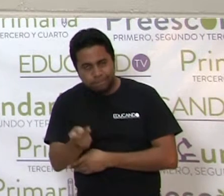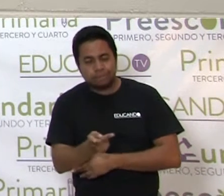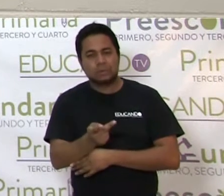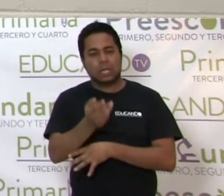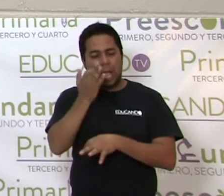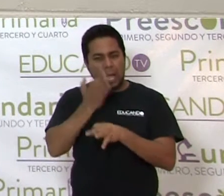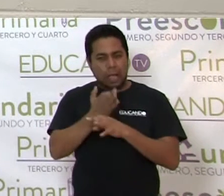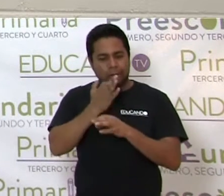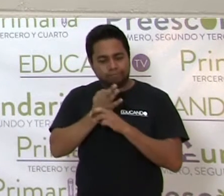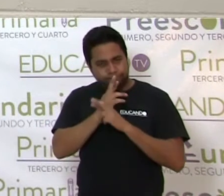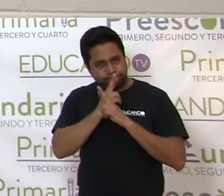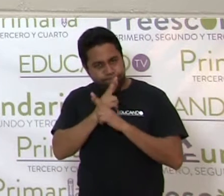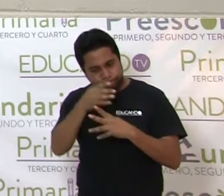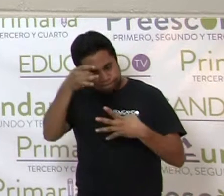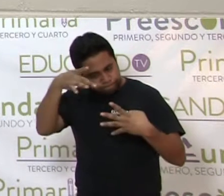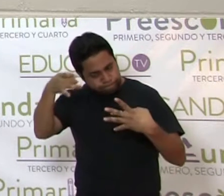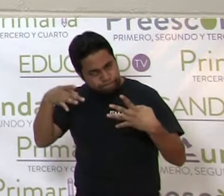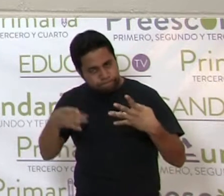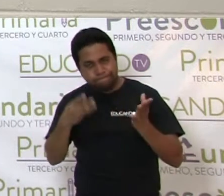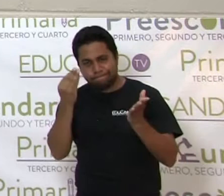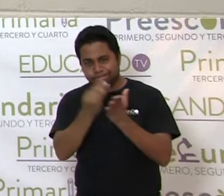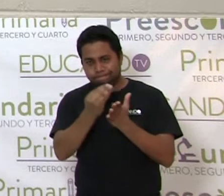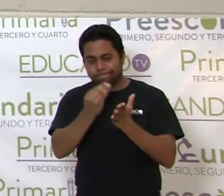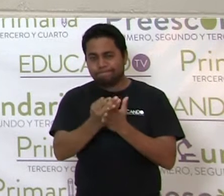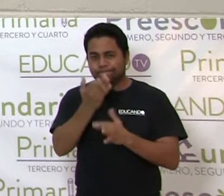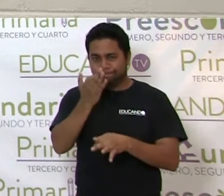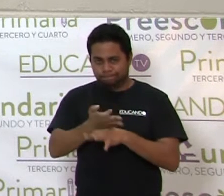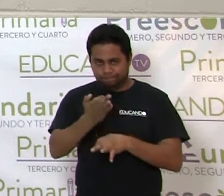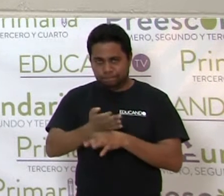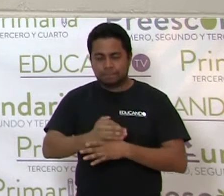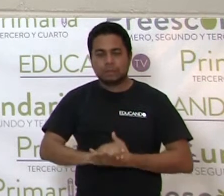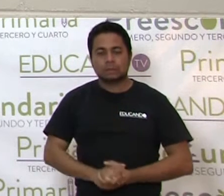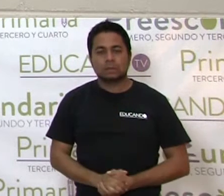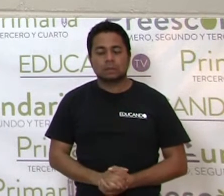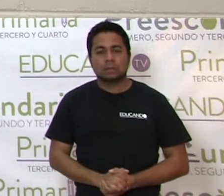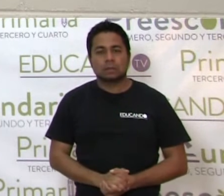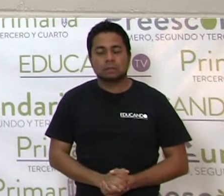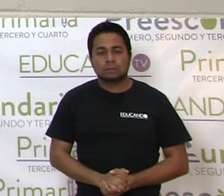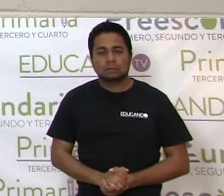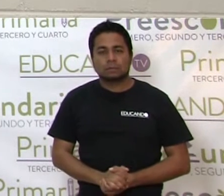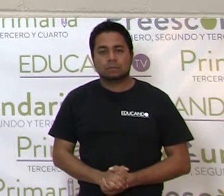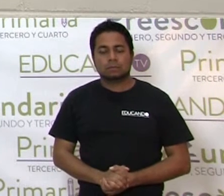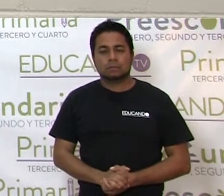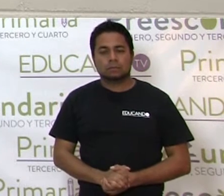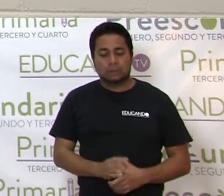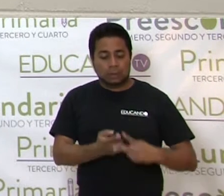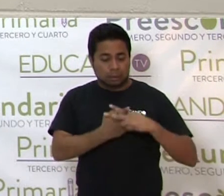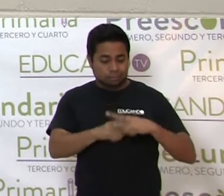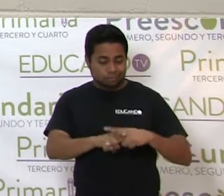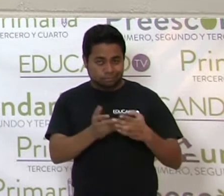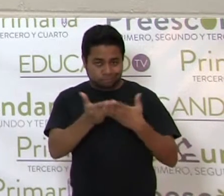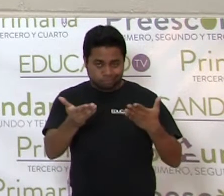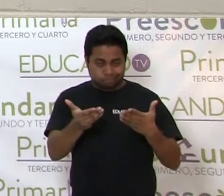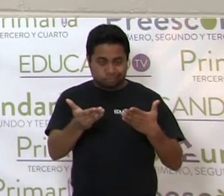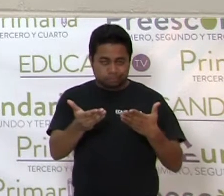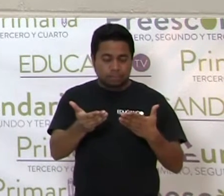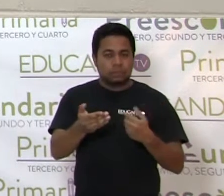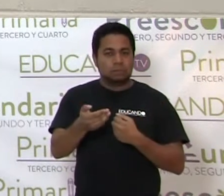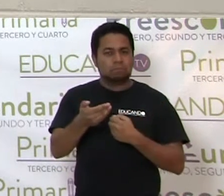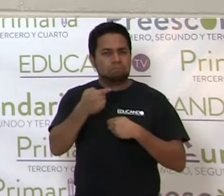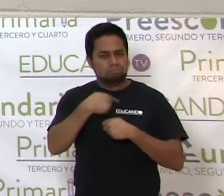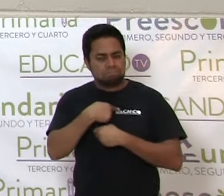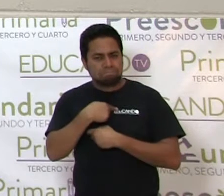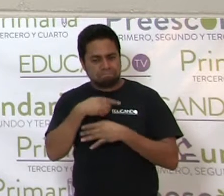de responderlas en esta sesión. Y para iniciar esta sesión vamos a recuperar un poco